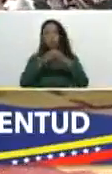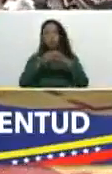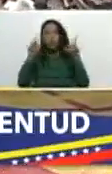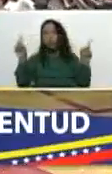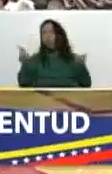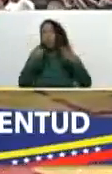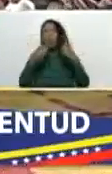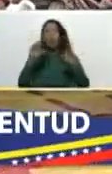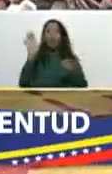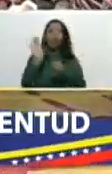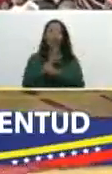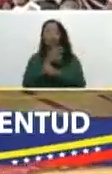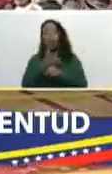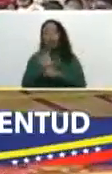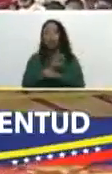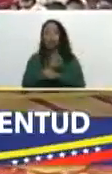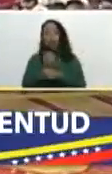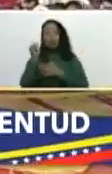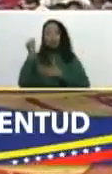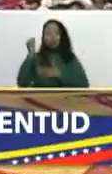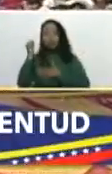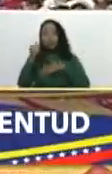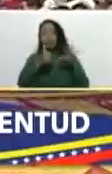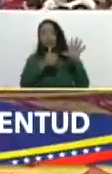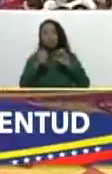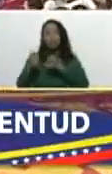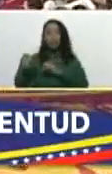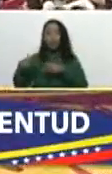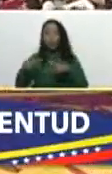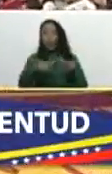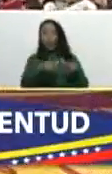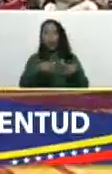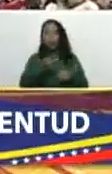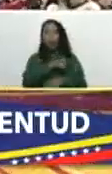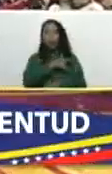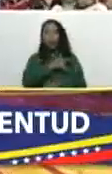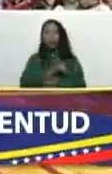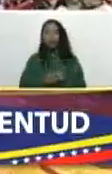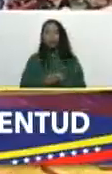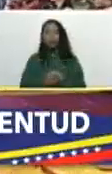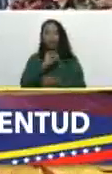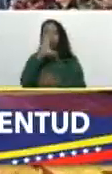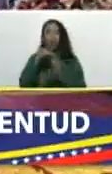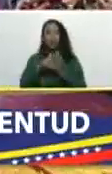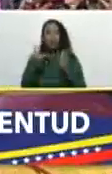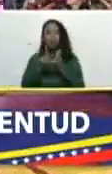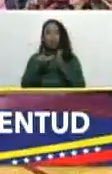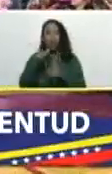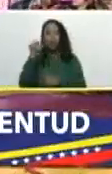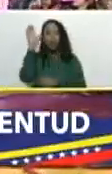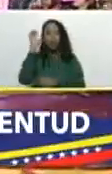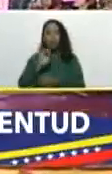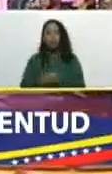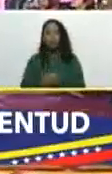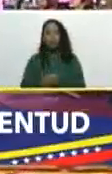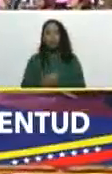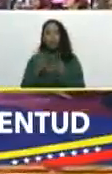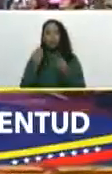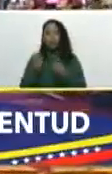música, el canto y el baile en 600 espacios universitarios y 5.000 liceos de nuestro país. Es muy